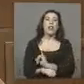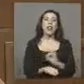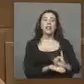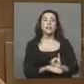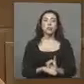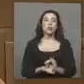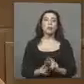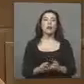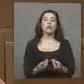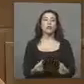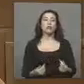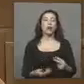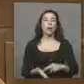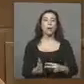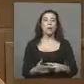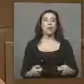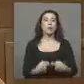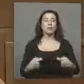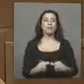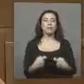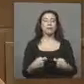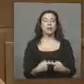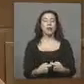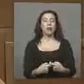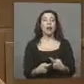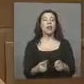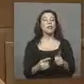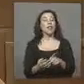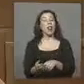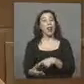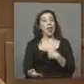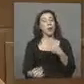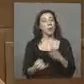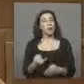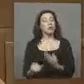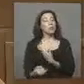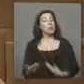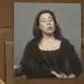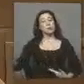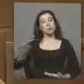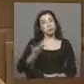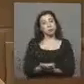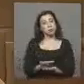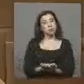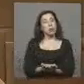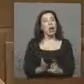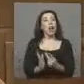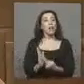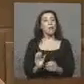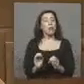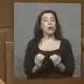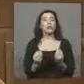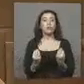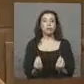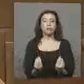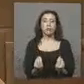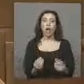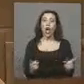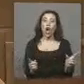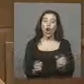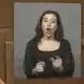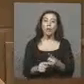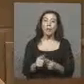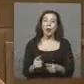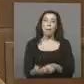conflictos. Por eso, en la perspectiva del largo plazo, la presidenta nos ha propuesto una gran reforma educacional, y en el corto y